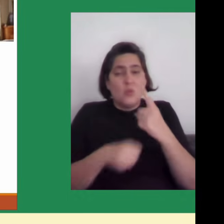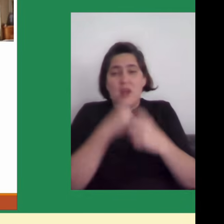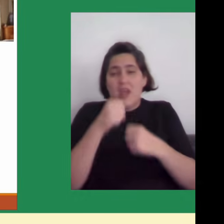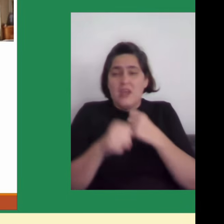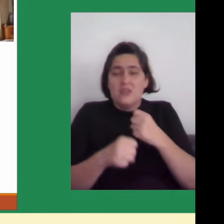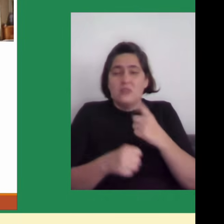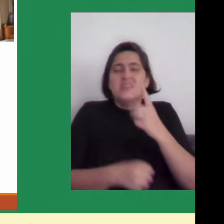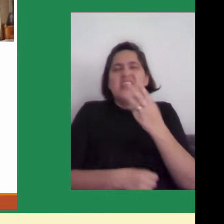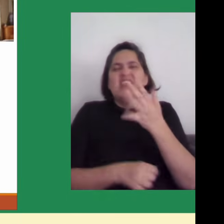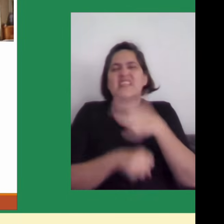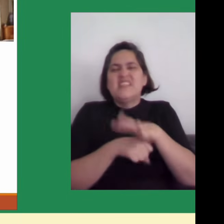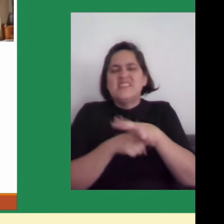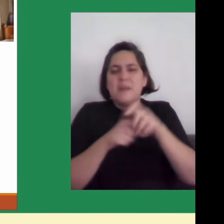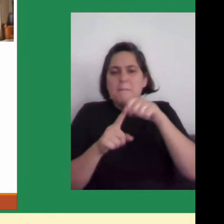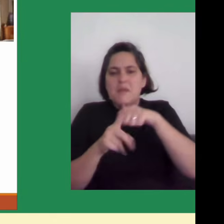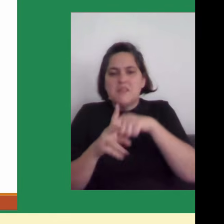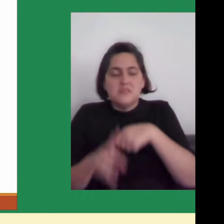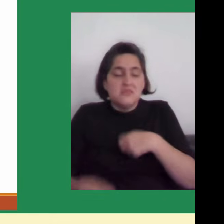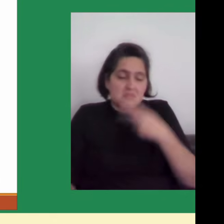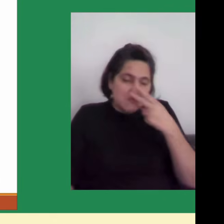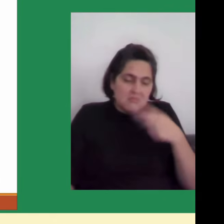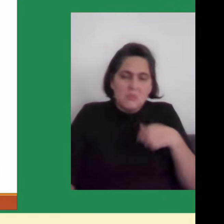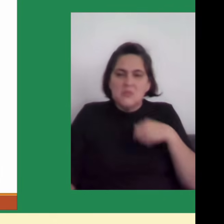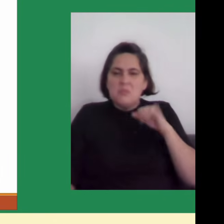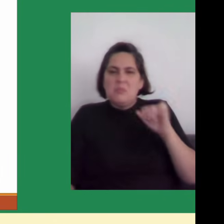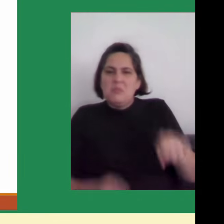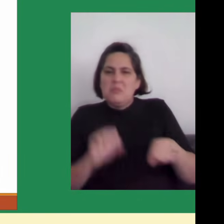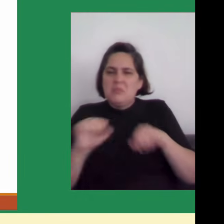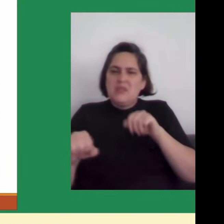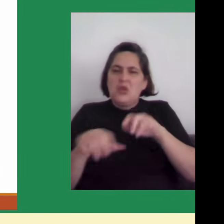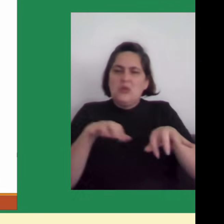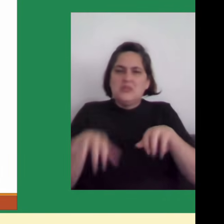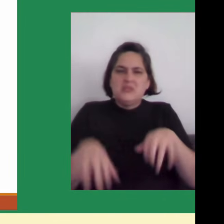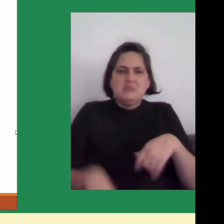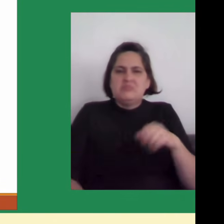que le guste, que le interese, cuando no